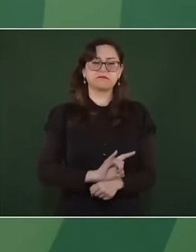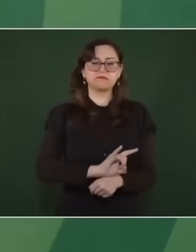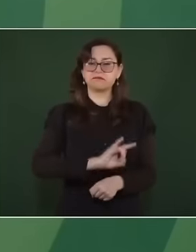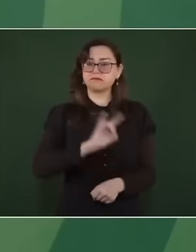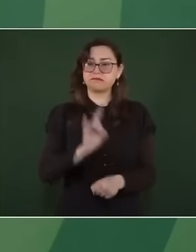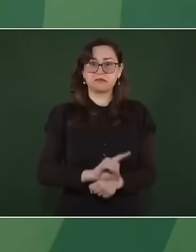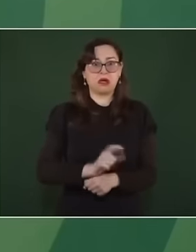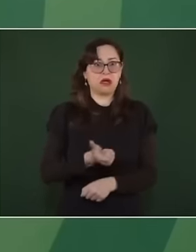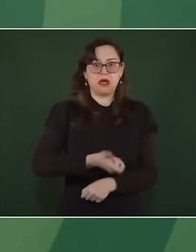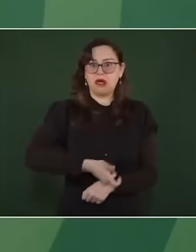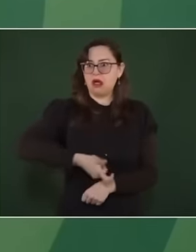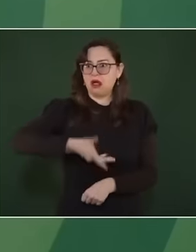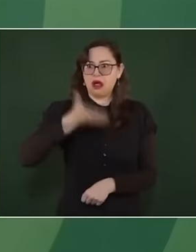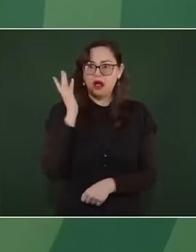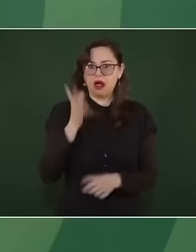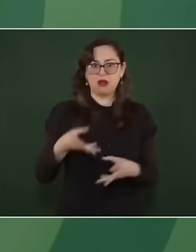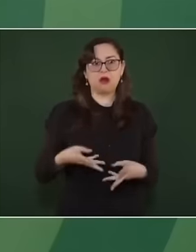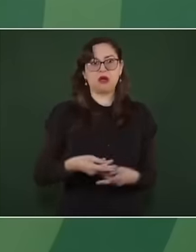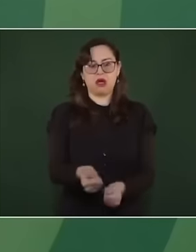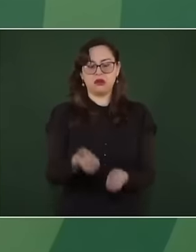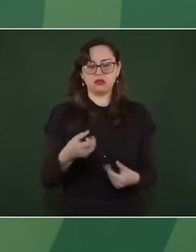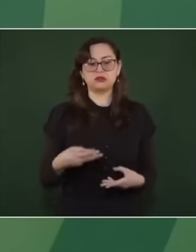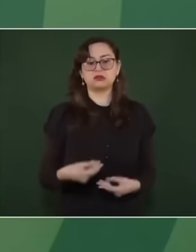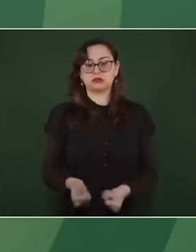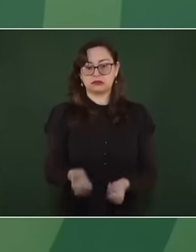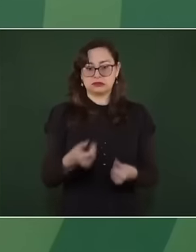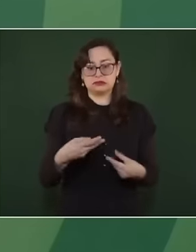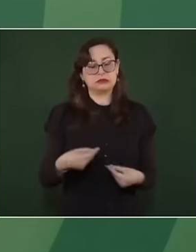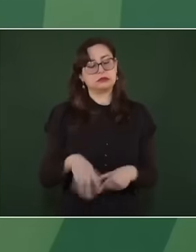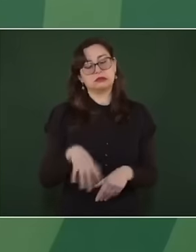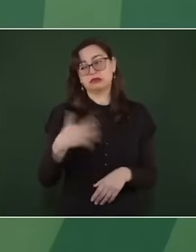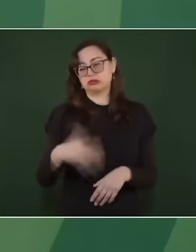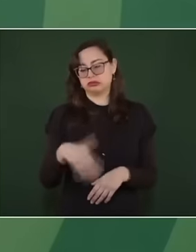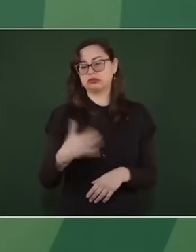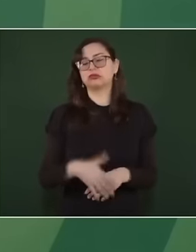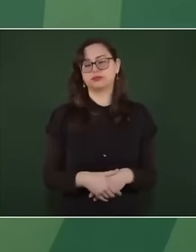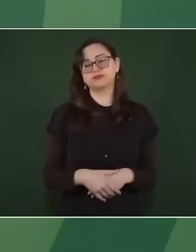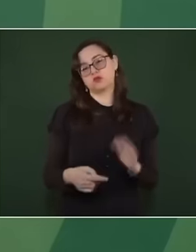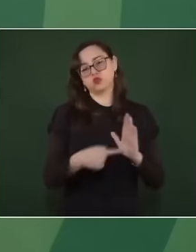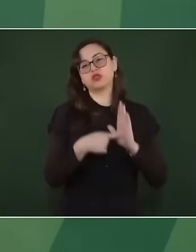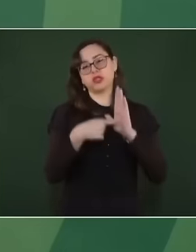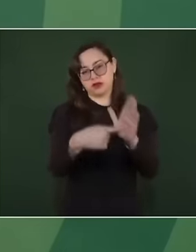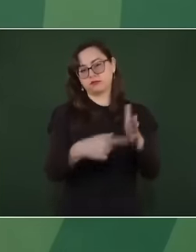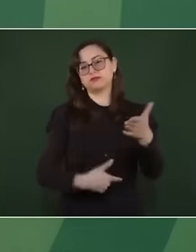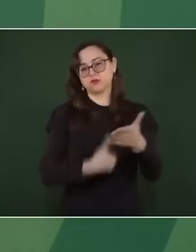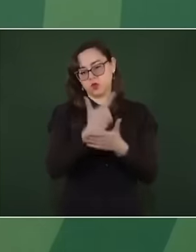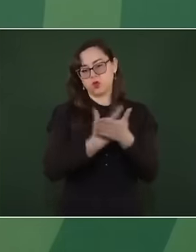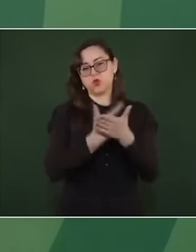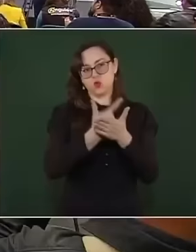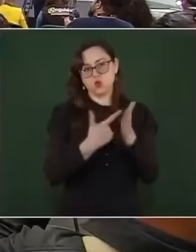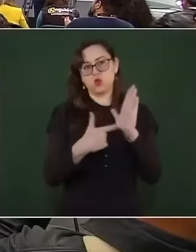muy costoso Wow van a ver lo que costó desde luego